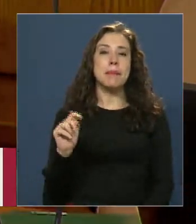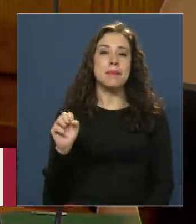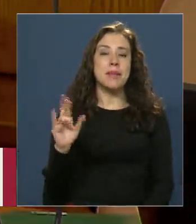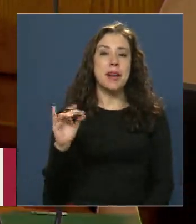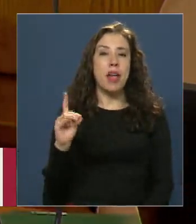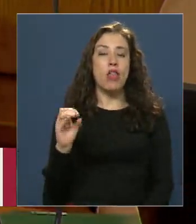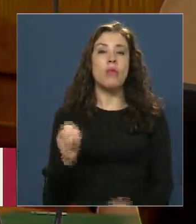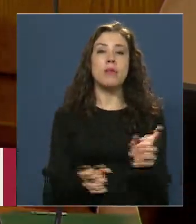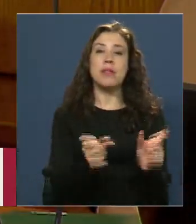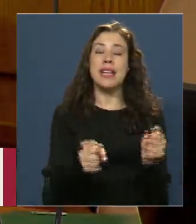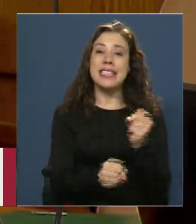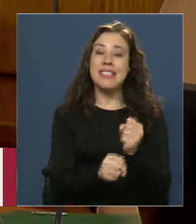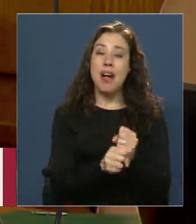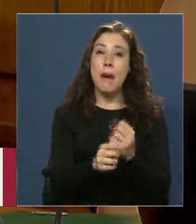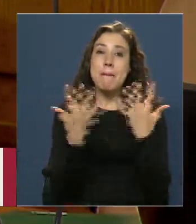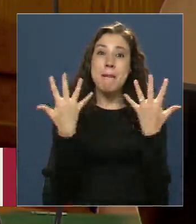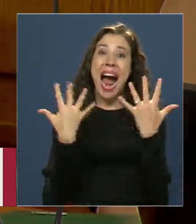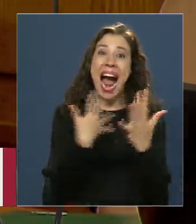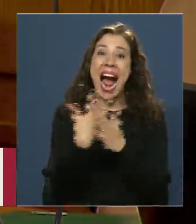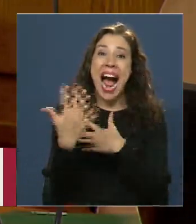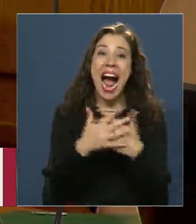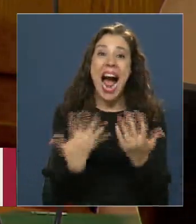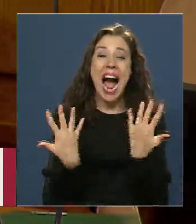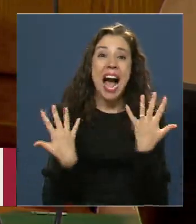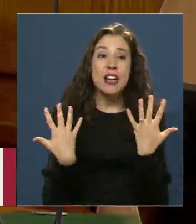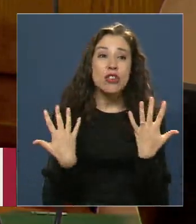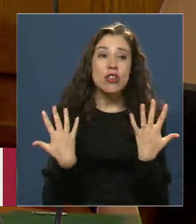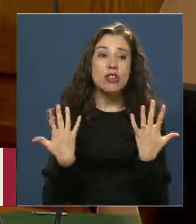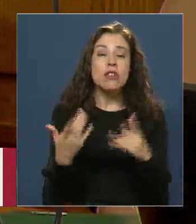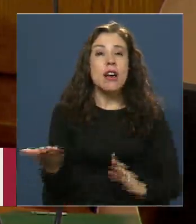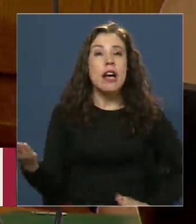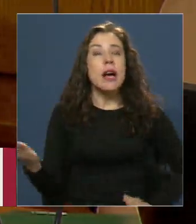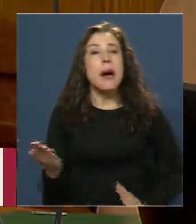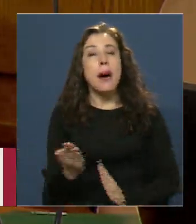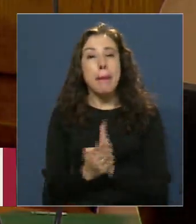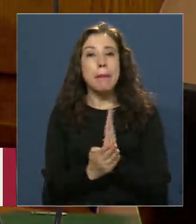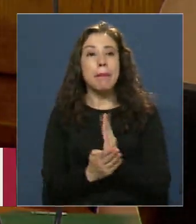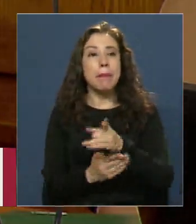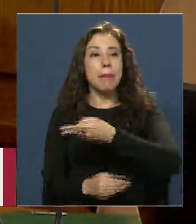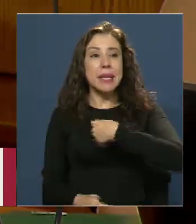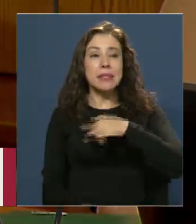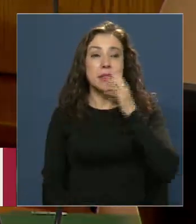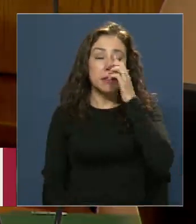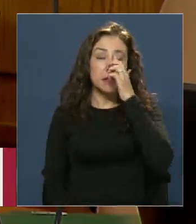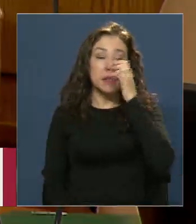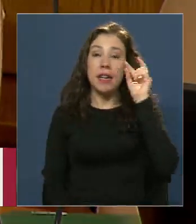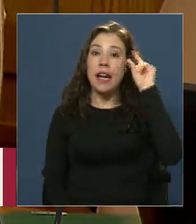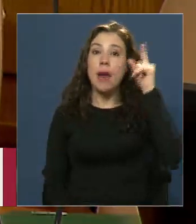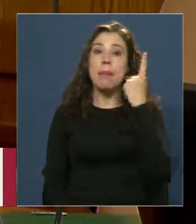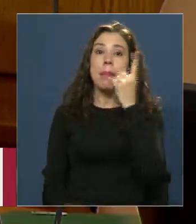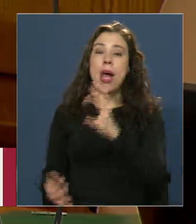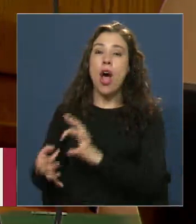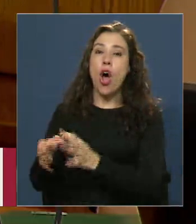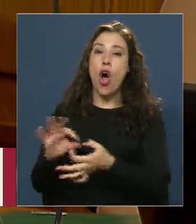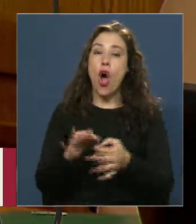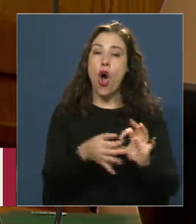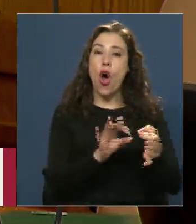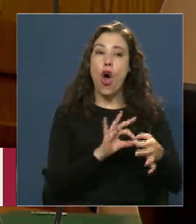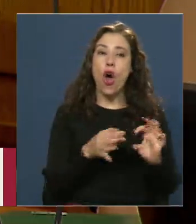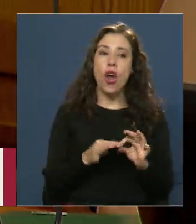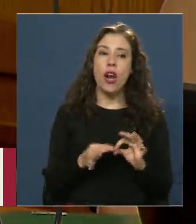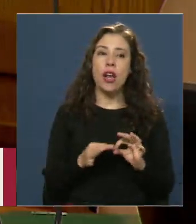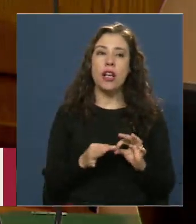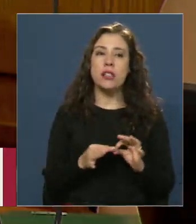donde los trabajadores manuales, ¿cierto?, iniciaron y se crearon las primeras organizaciones,